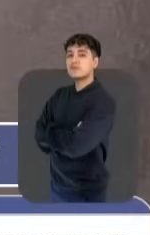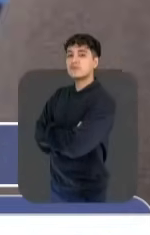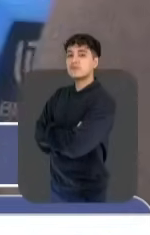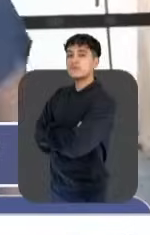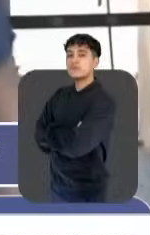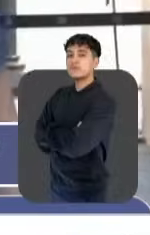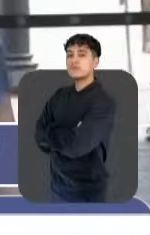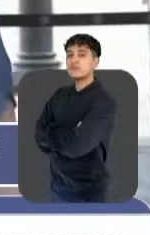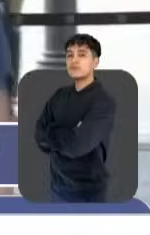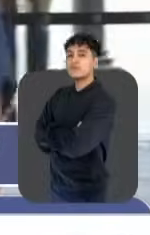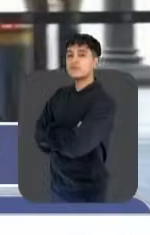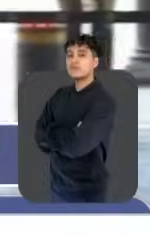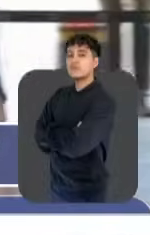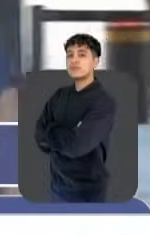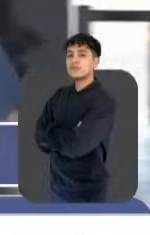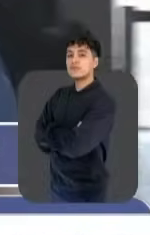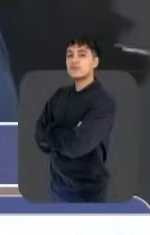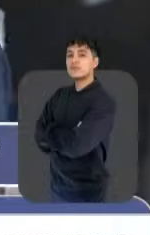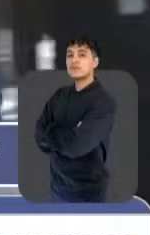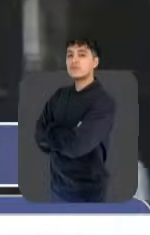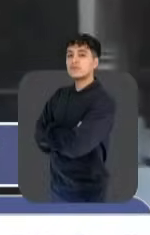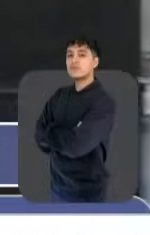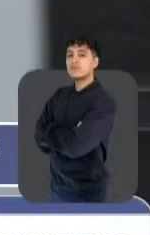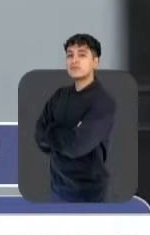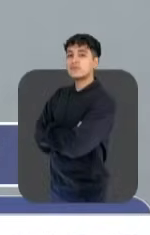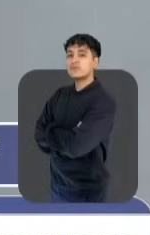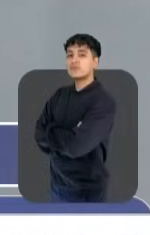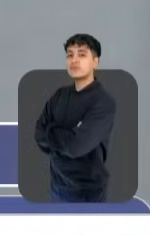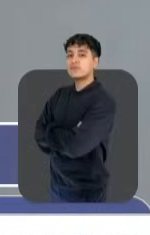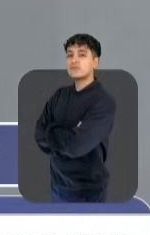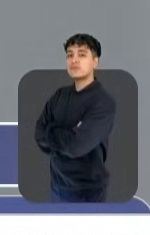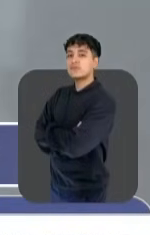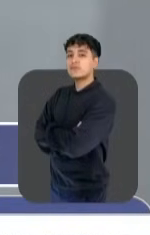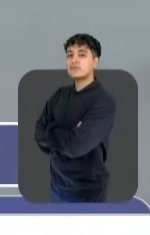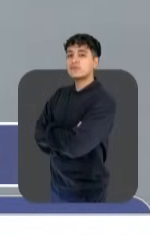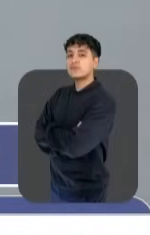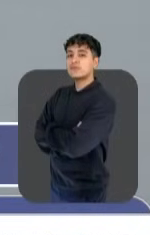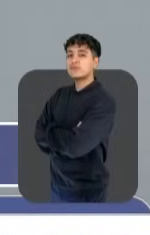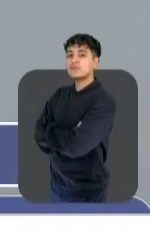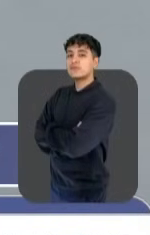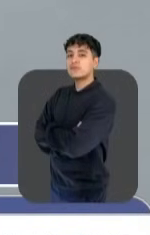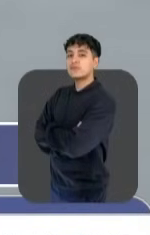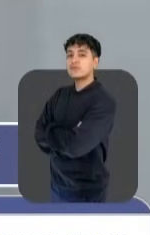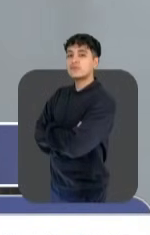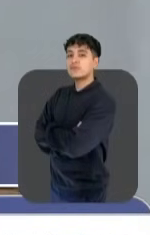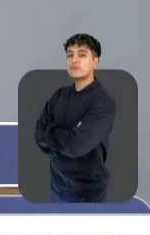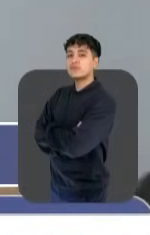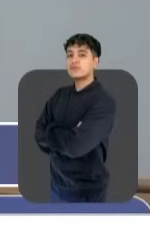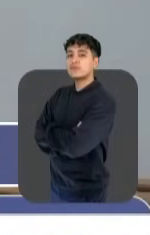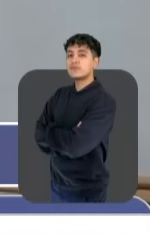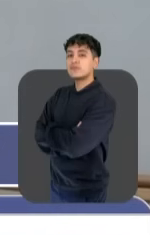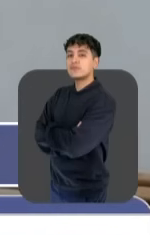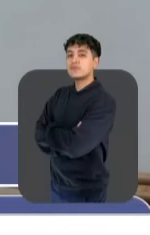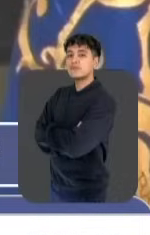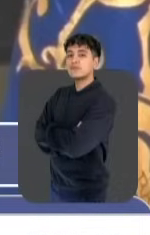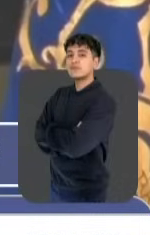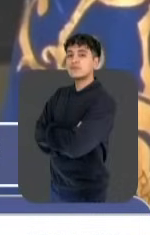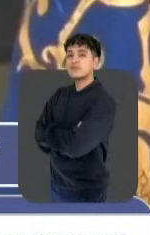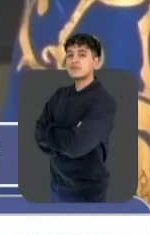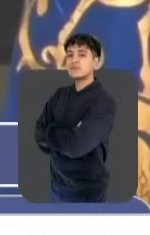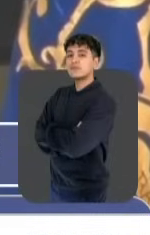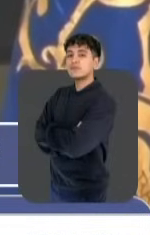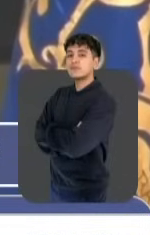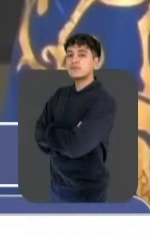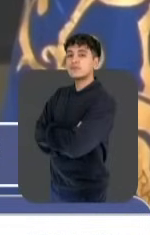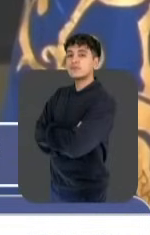y ahora Analía Uriarte. Y es que en el PS, si bien adhirieron con darle salida al ex subsecretario, generó molestia que no